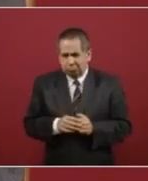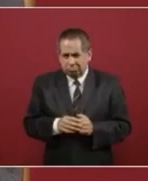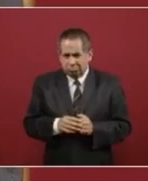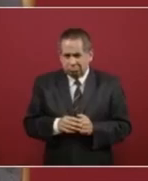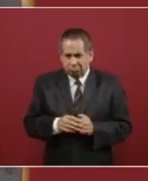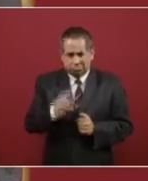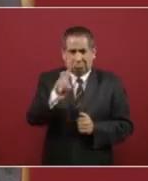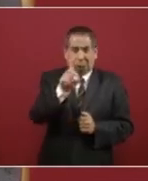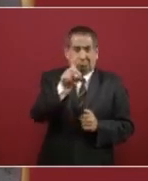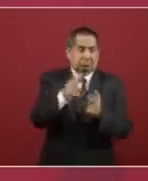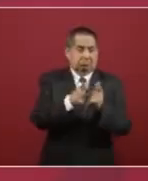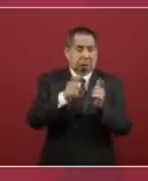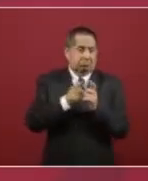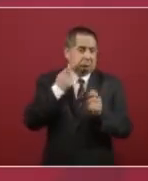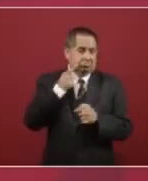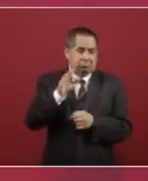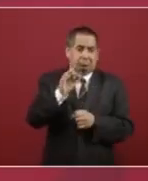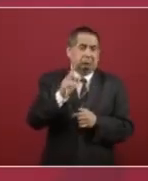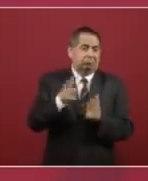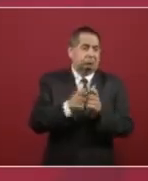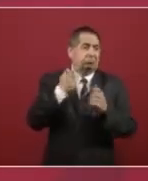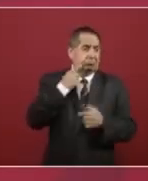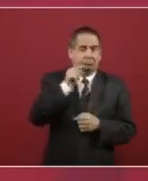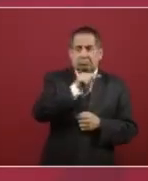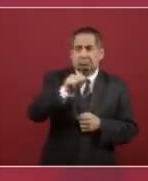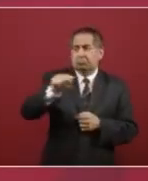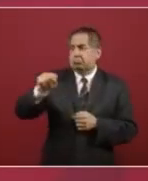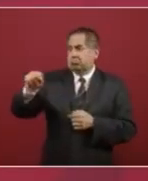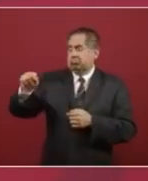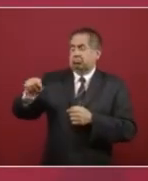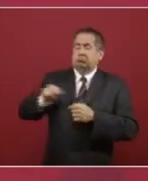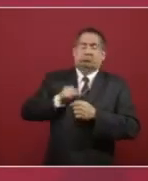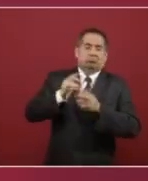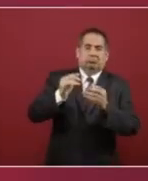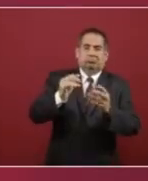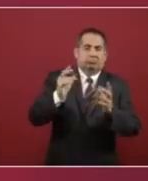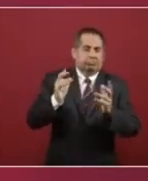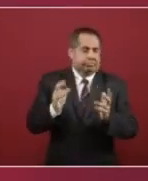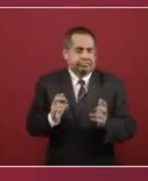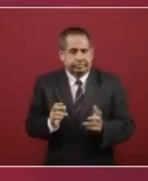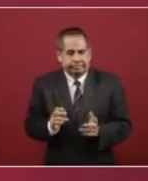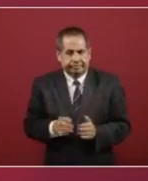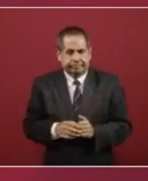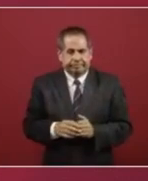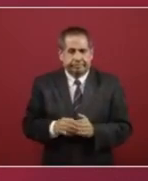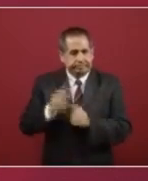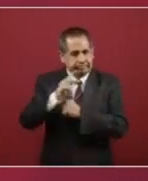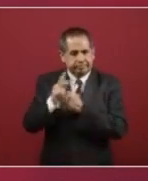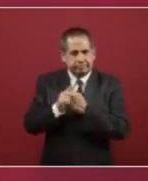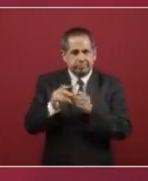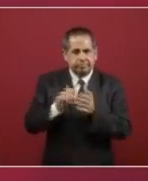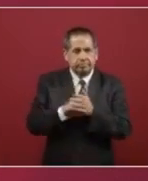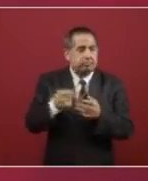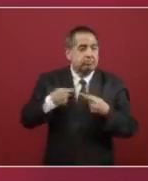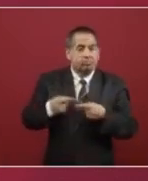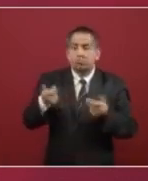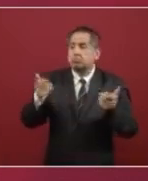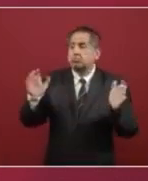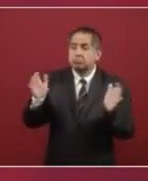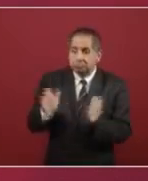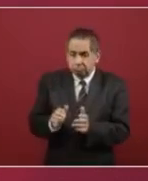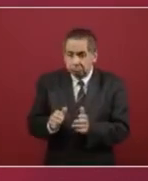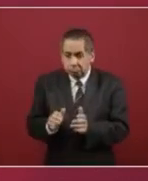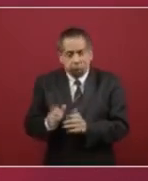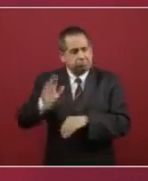30, 40 partidos. en países con menos población